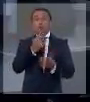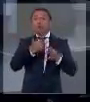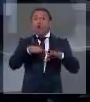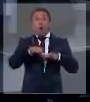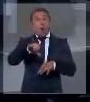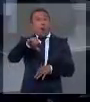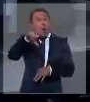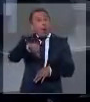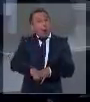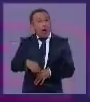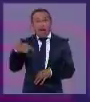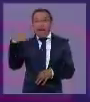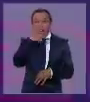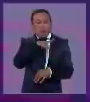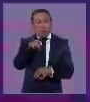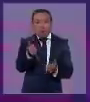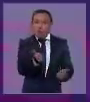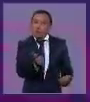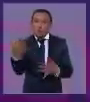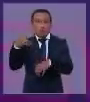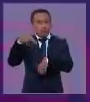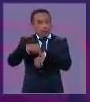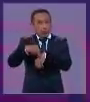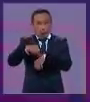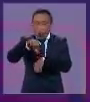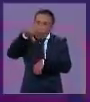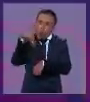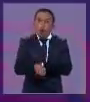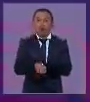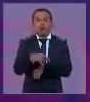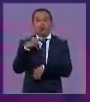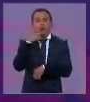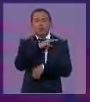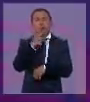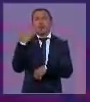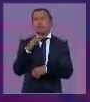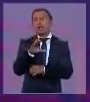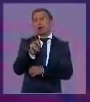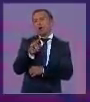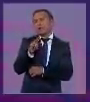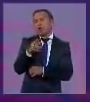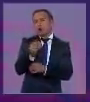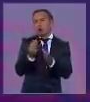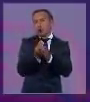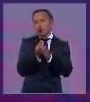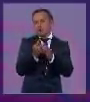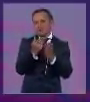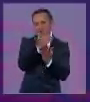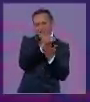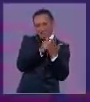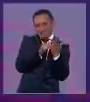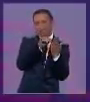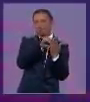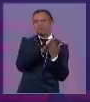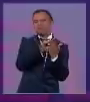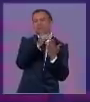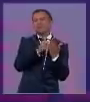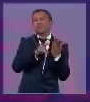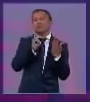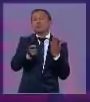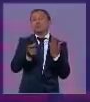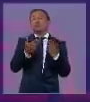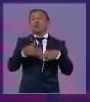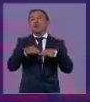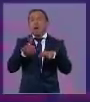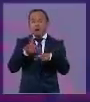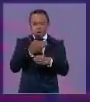al paciente lo más rápido posible frente al doctor. Se hizo un código que se llamaba código infarto, que básicamente implicaba que hubiera un agente pendiente